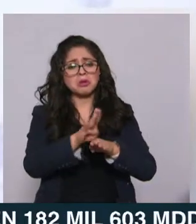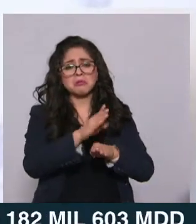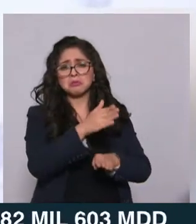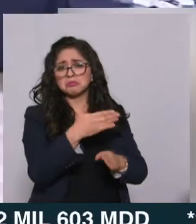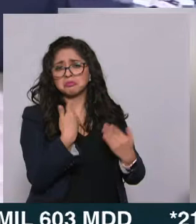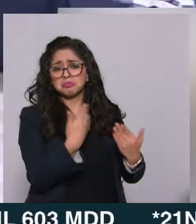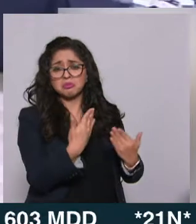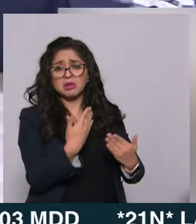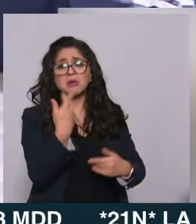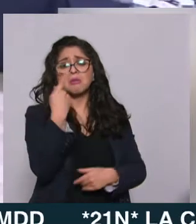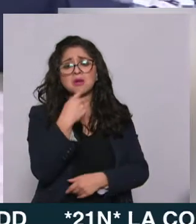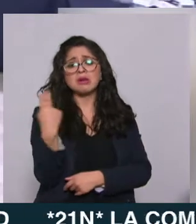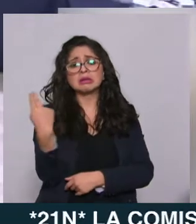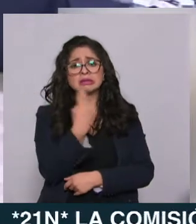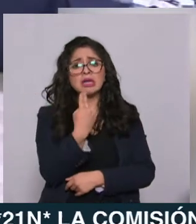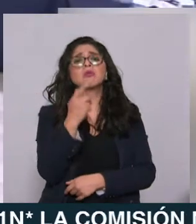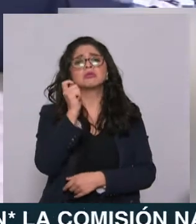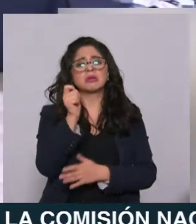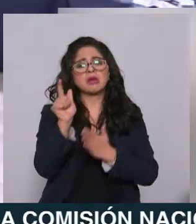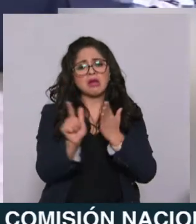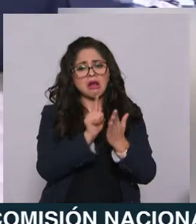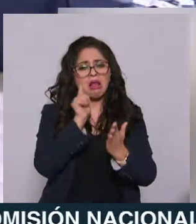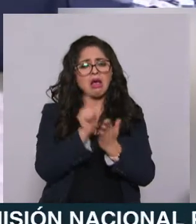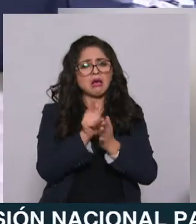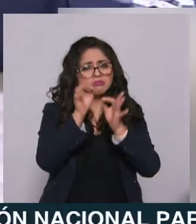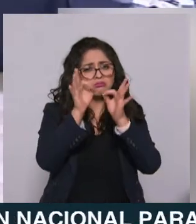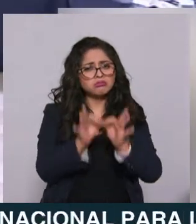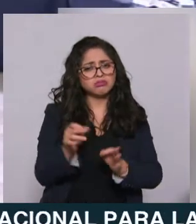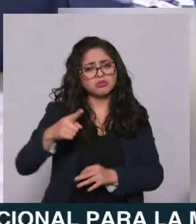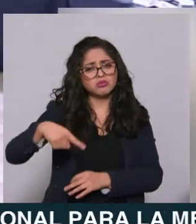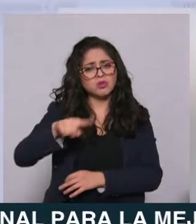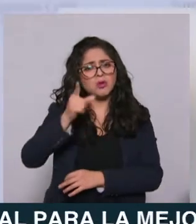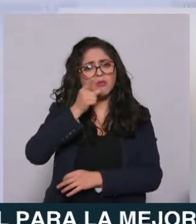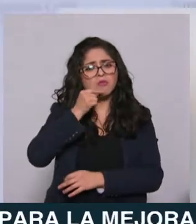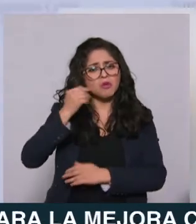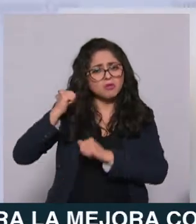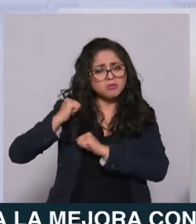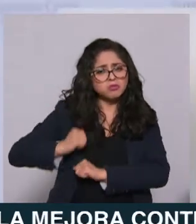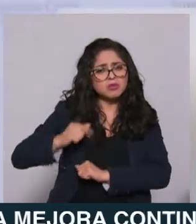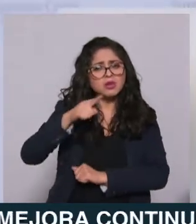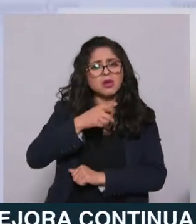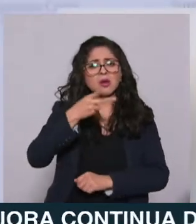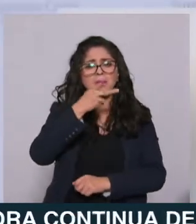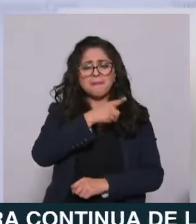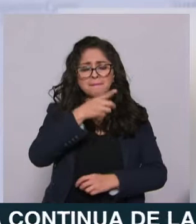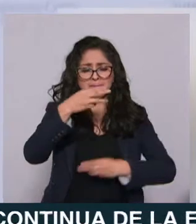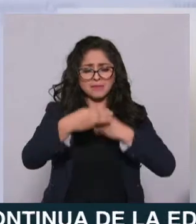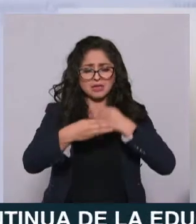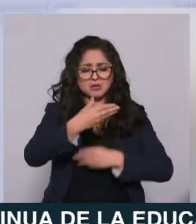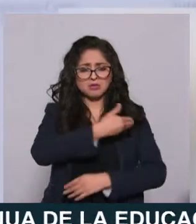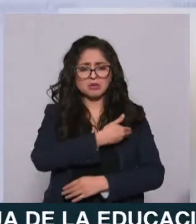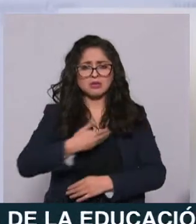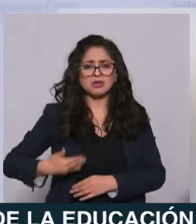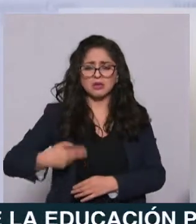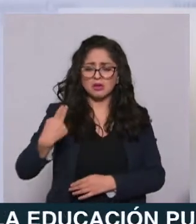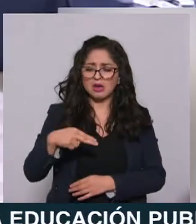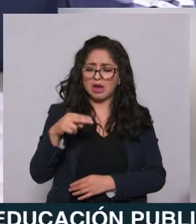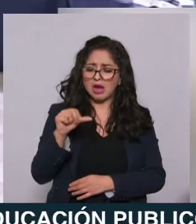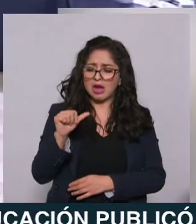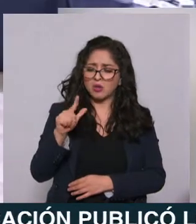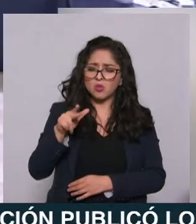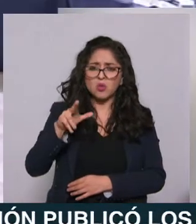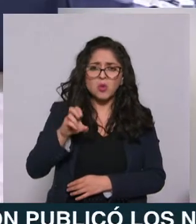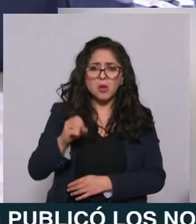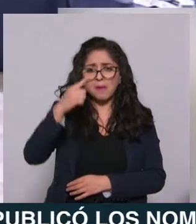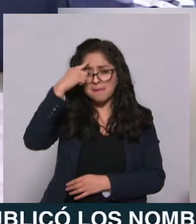que es necesario impulsar las reformas al Poder Judicial propuestas por el ministro presidente Arturo Saldívar para impedir que la transgresión